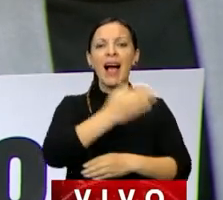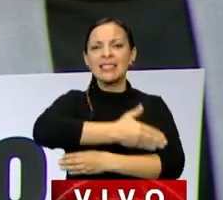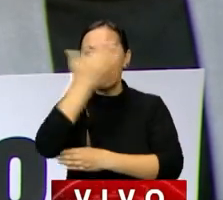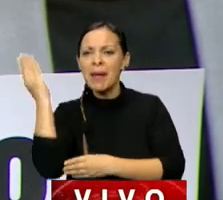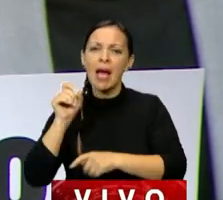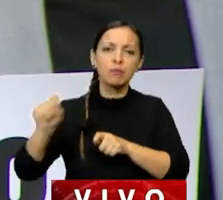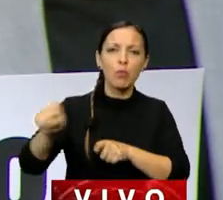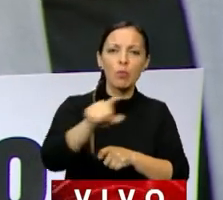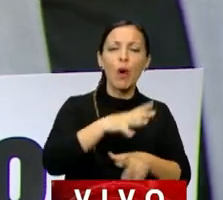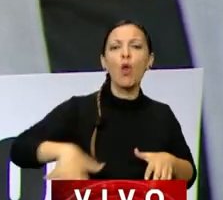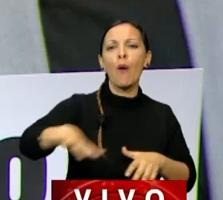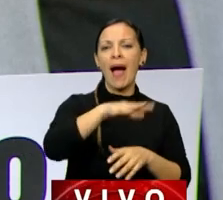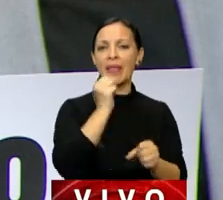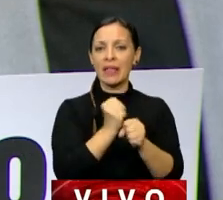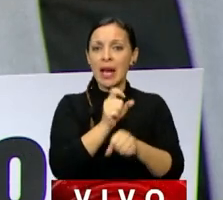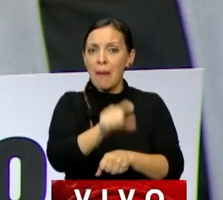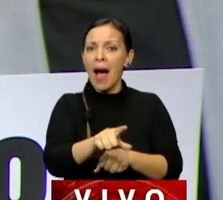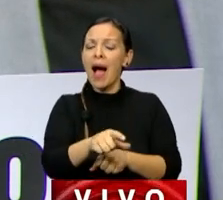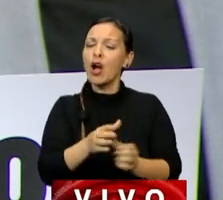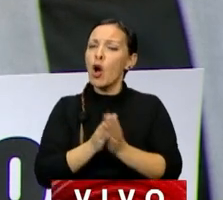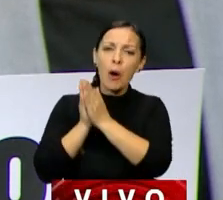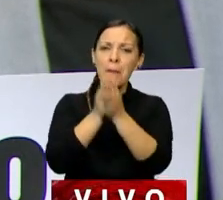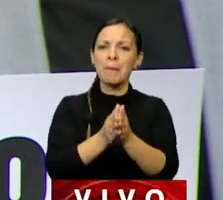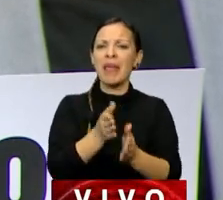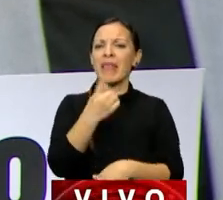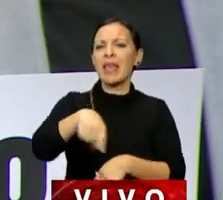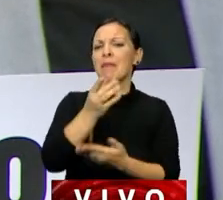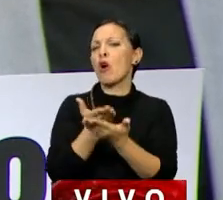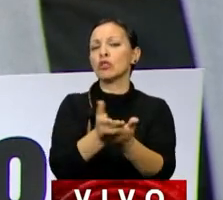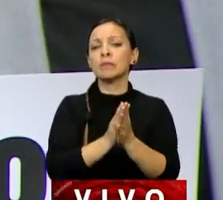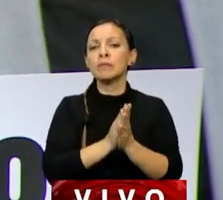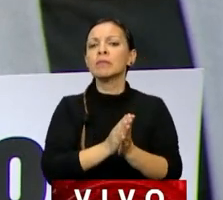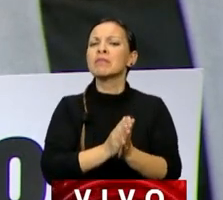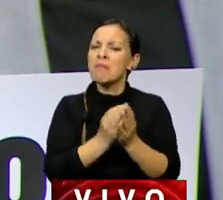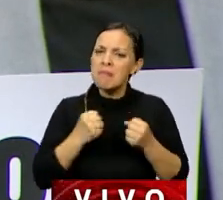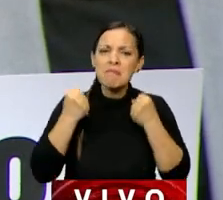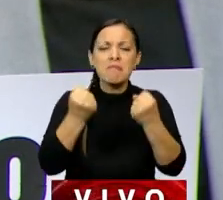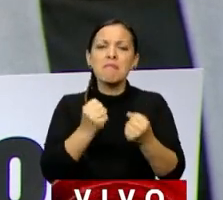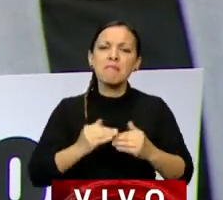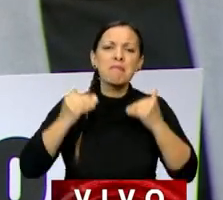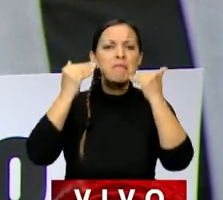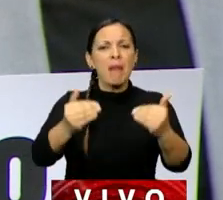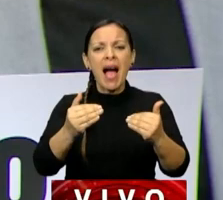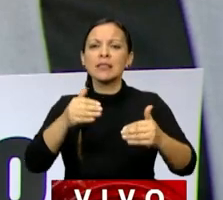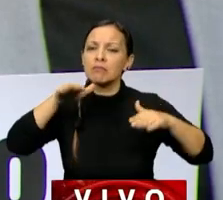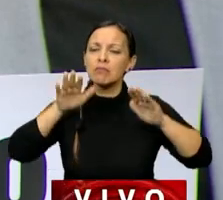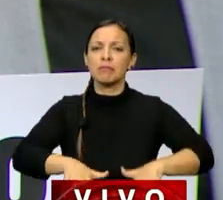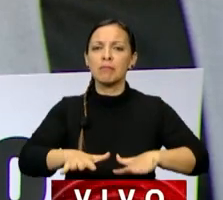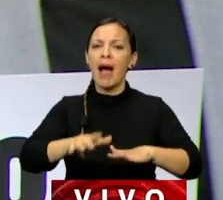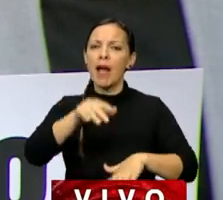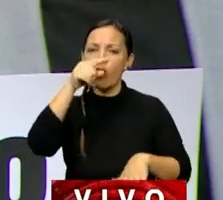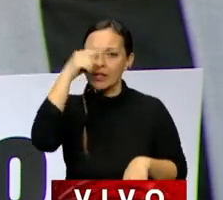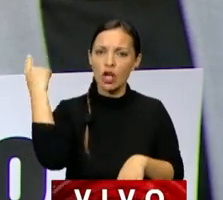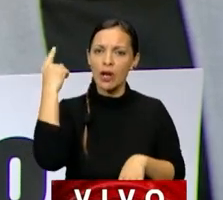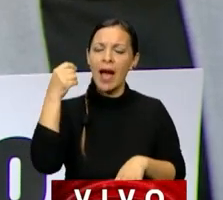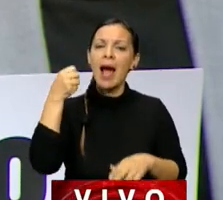asambleas en los lugares de trabajo. Llamamos a redoblar la lucha por un paro nacional y un plan de